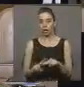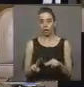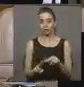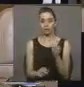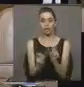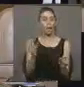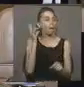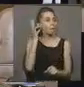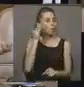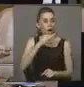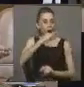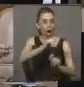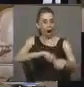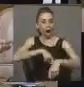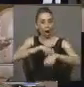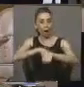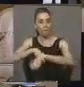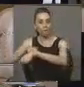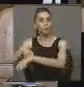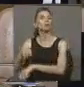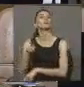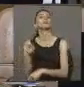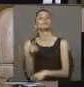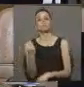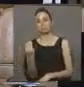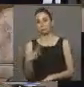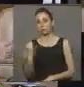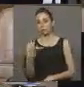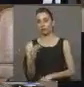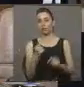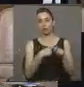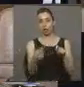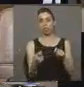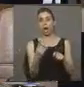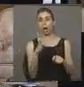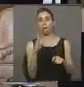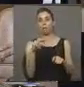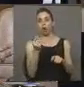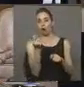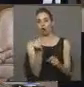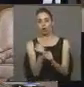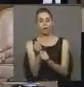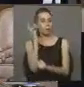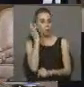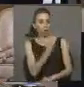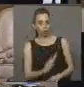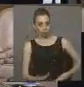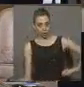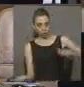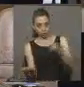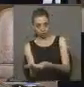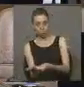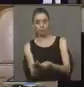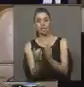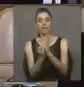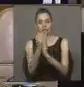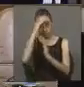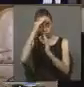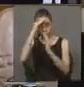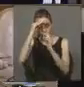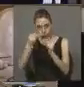la mujer campesina. Celebramos, por ejemplo, el bono de trabajo a la mujer, desarrollo de competencias